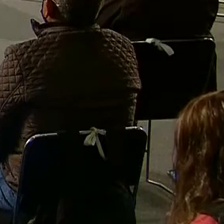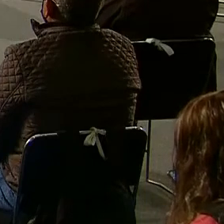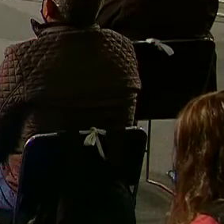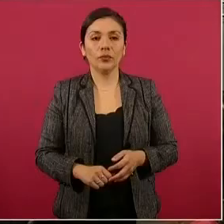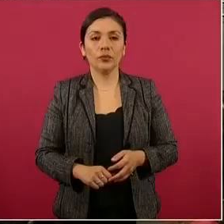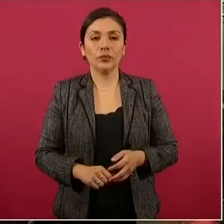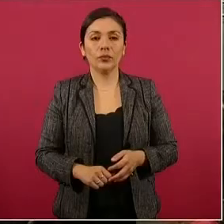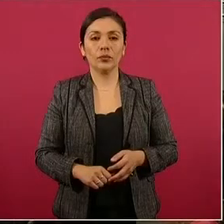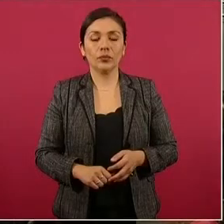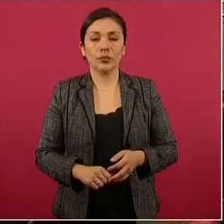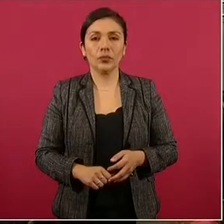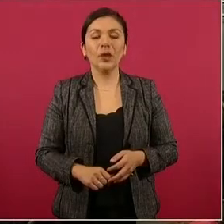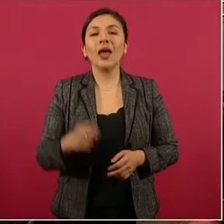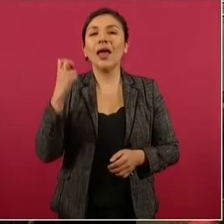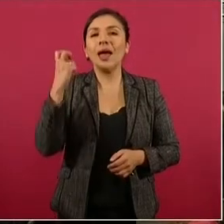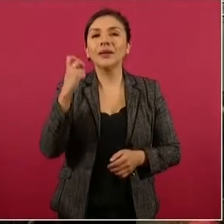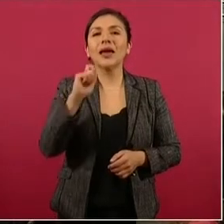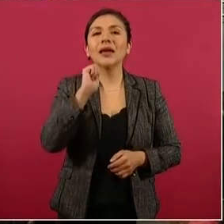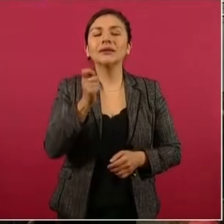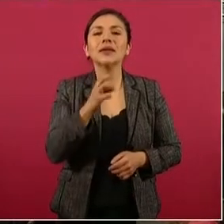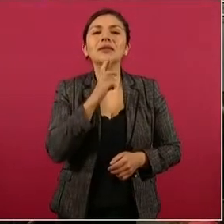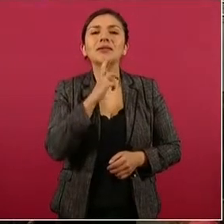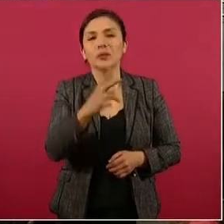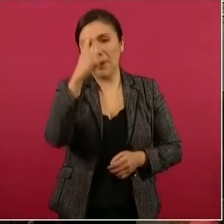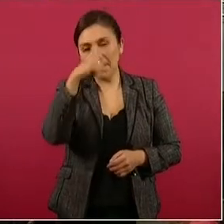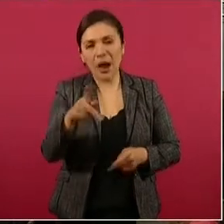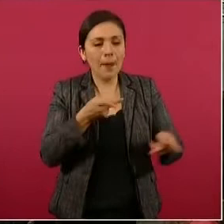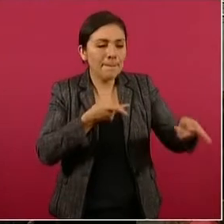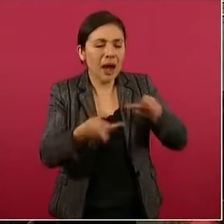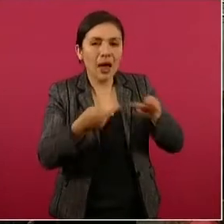aquí tenemos los resultados de la estrategia migratoria